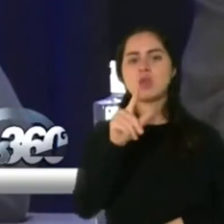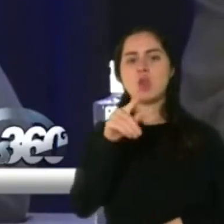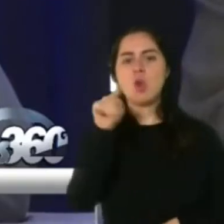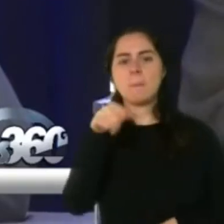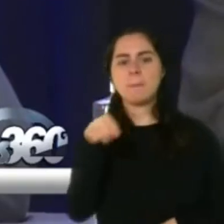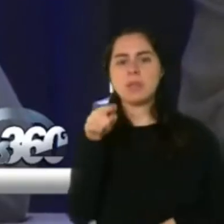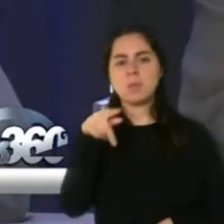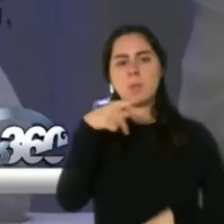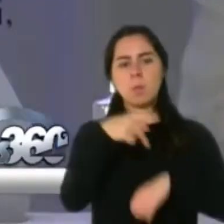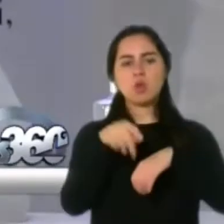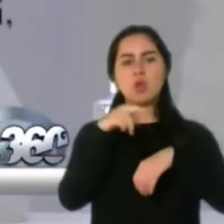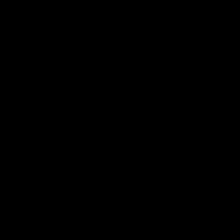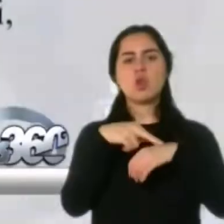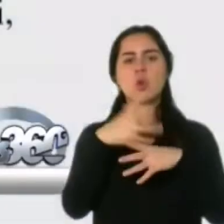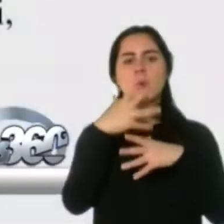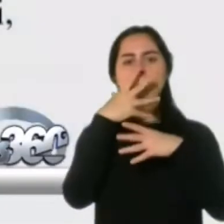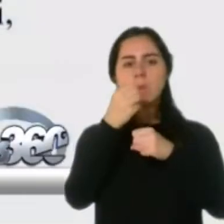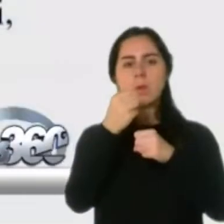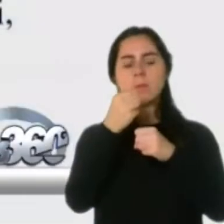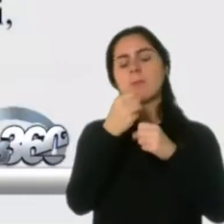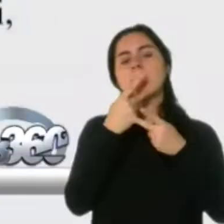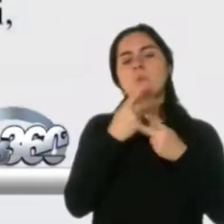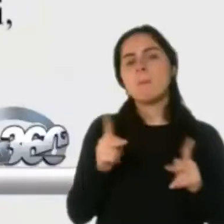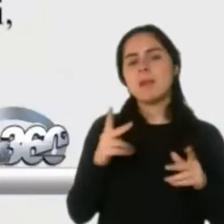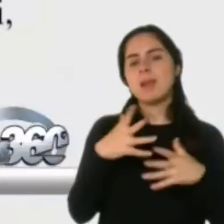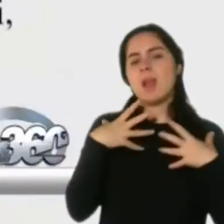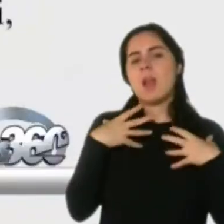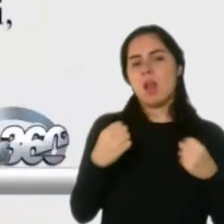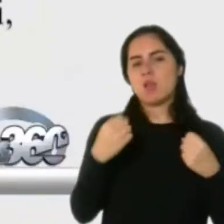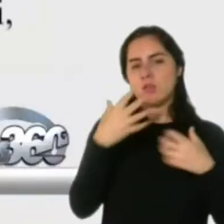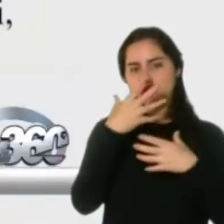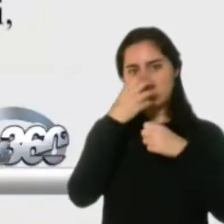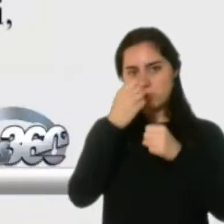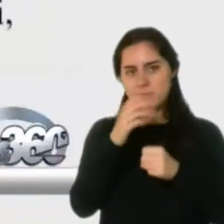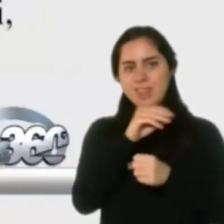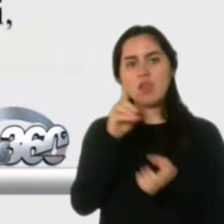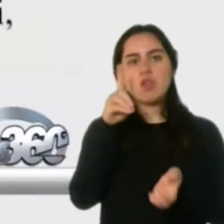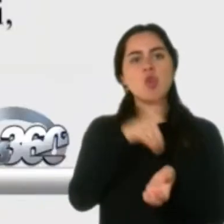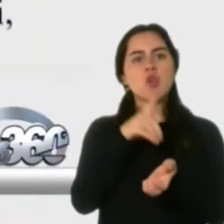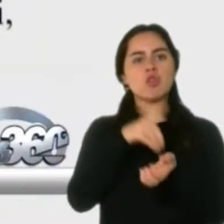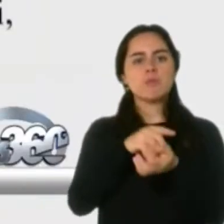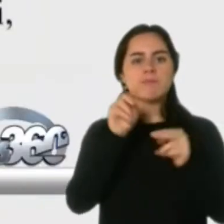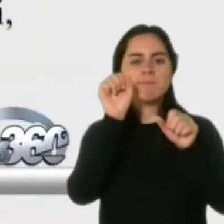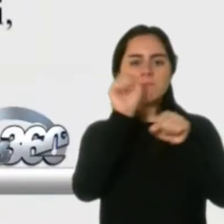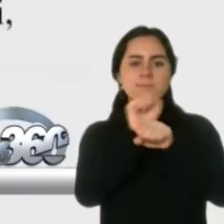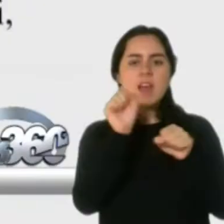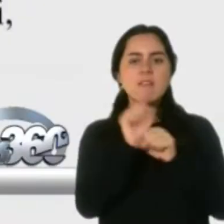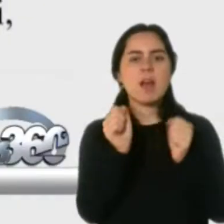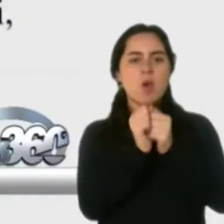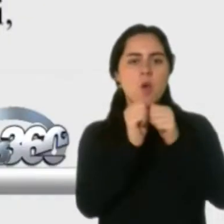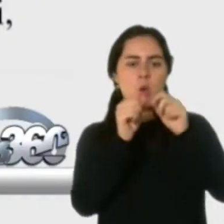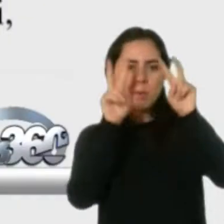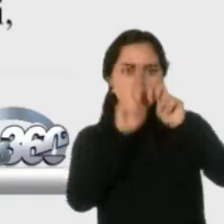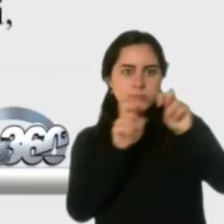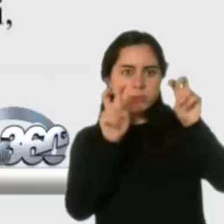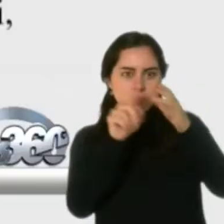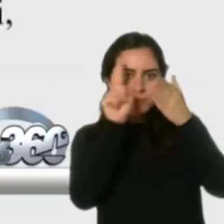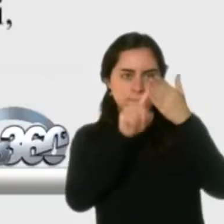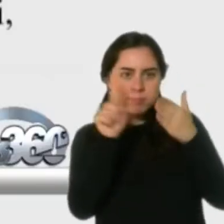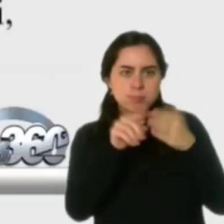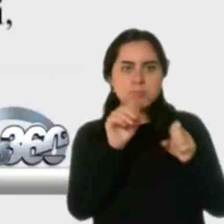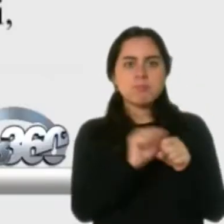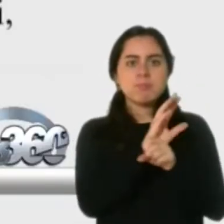Health Trust y una epidemióloga que está trabajando con el rastreo de contacto en Orocovis, que